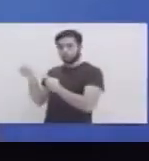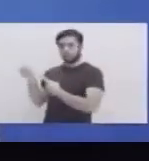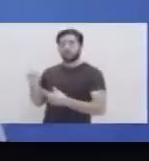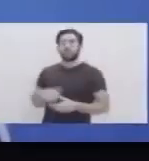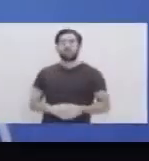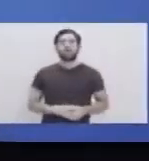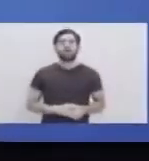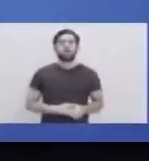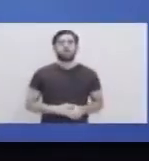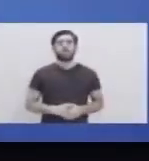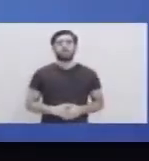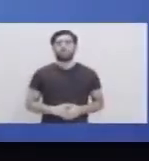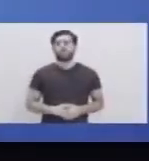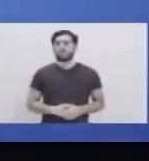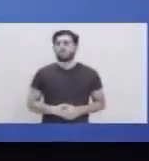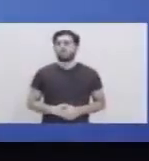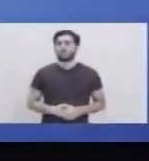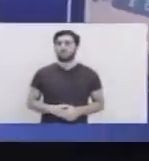el otro.